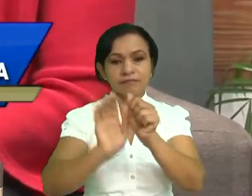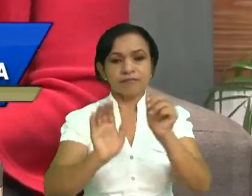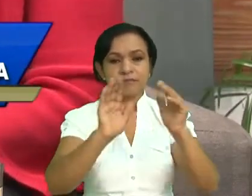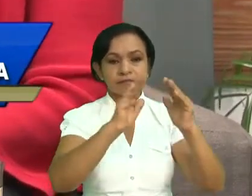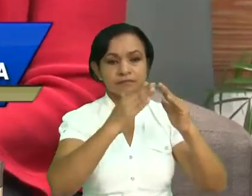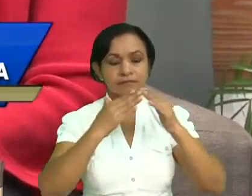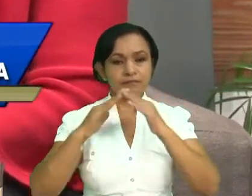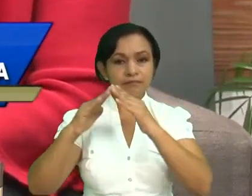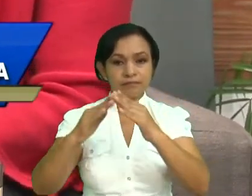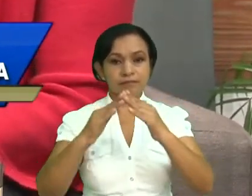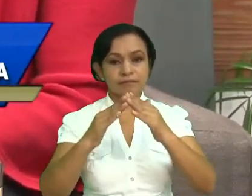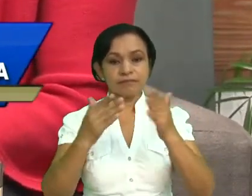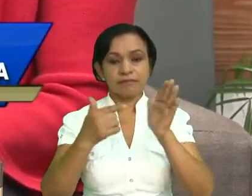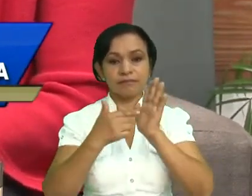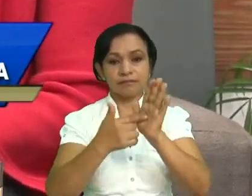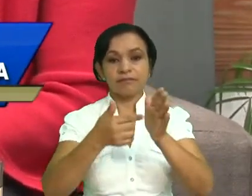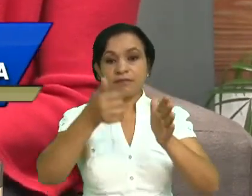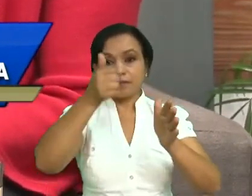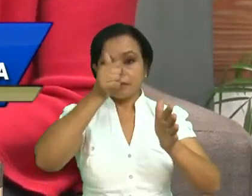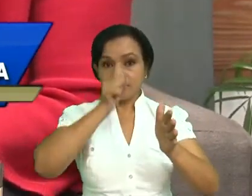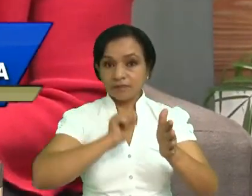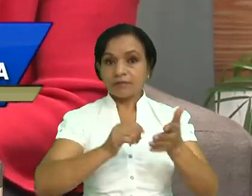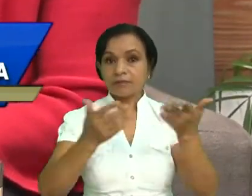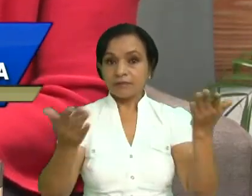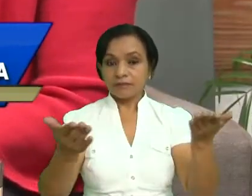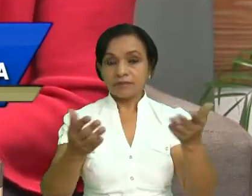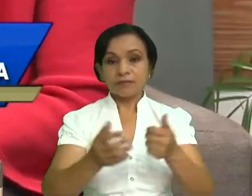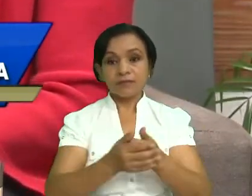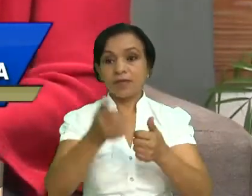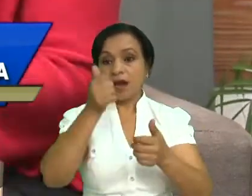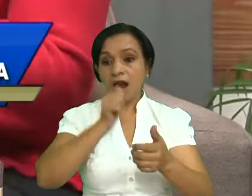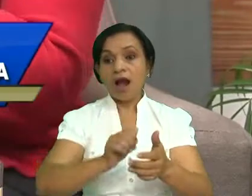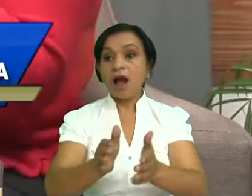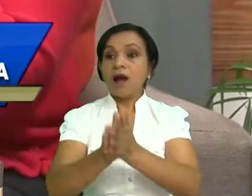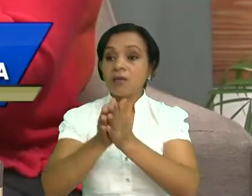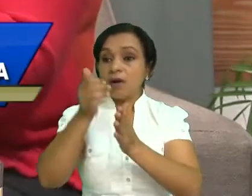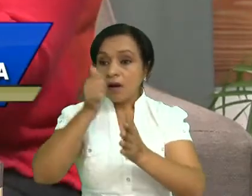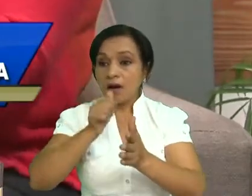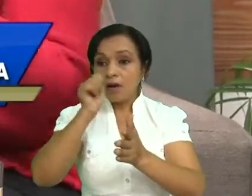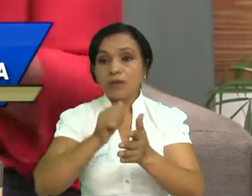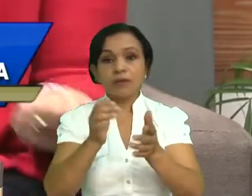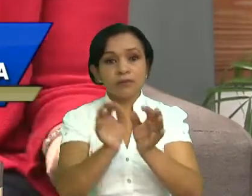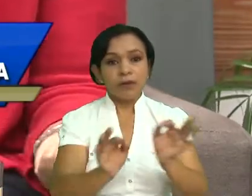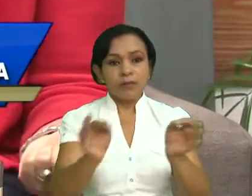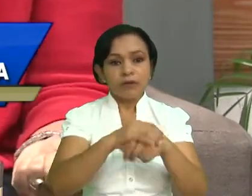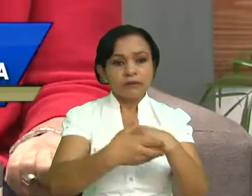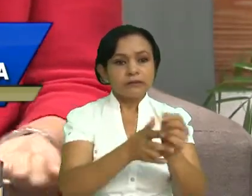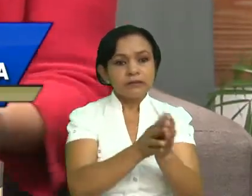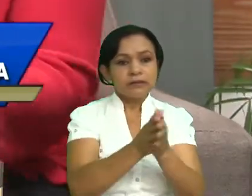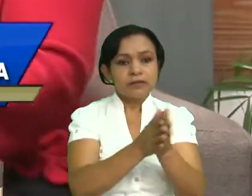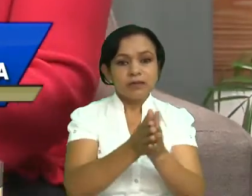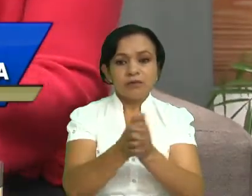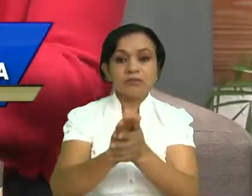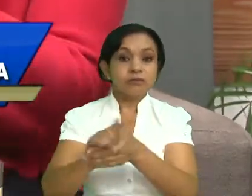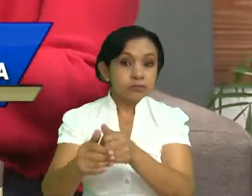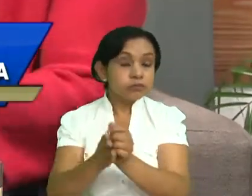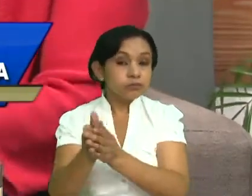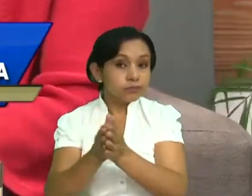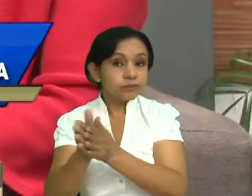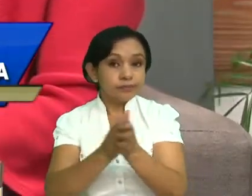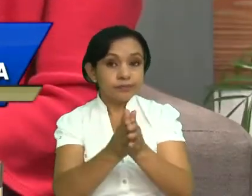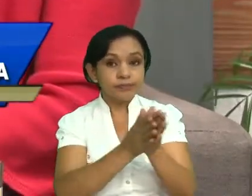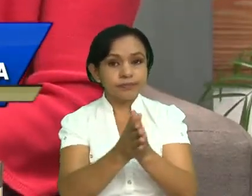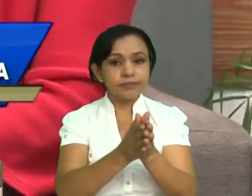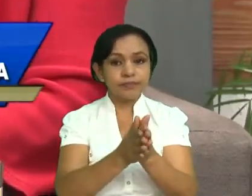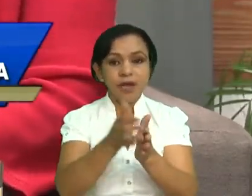El abastecimiento, por ejemplo, de agua, porque ha sido una inquietud, porque ahorita lo primordial es lavarse las manos, pero si se va unas